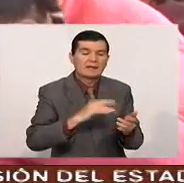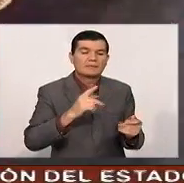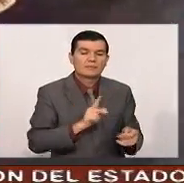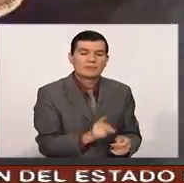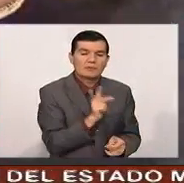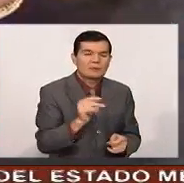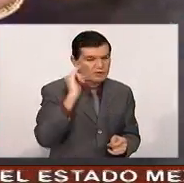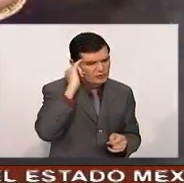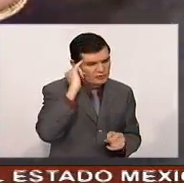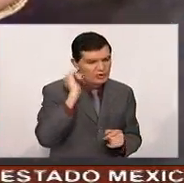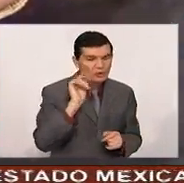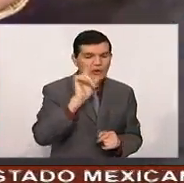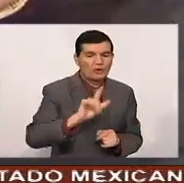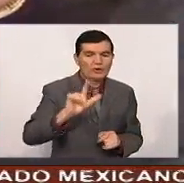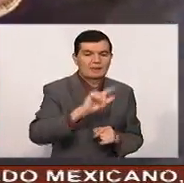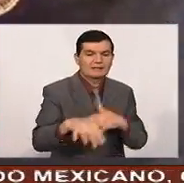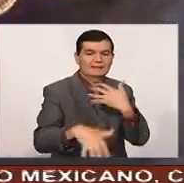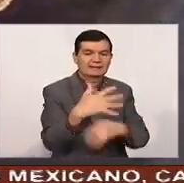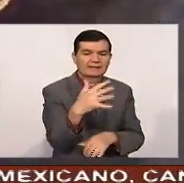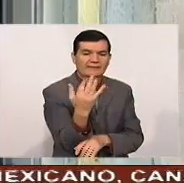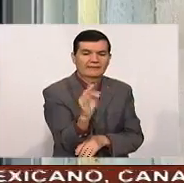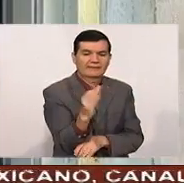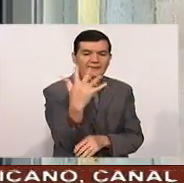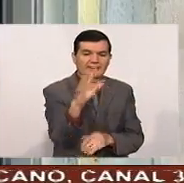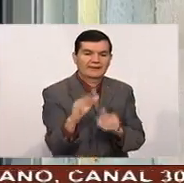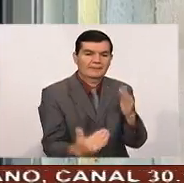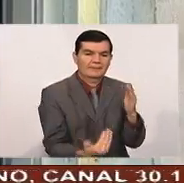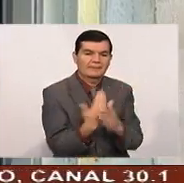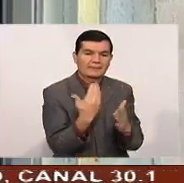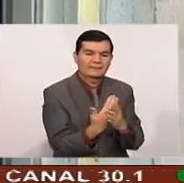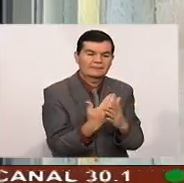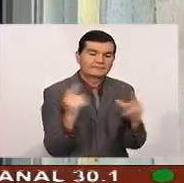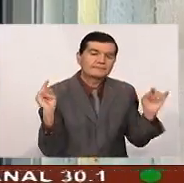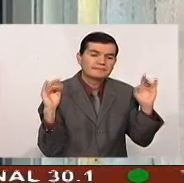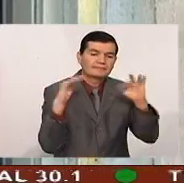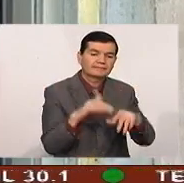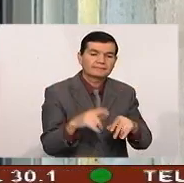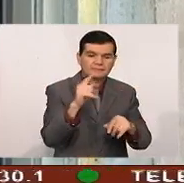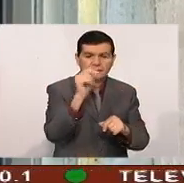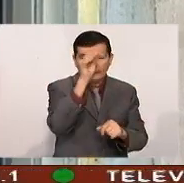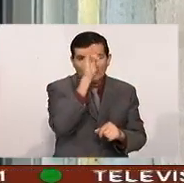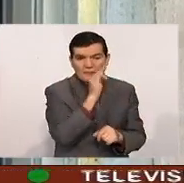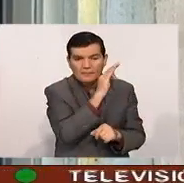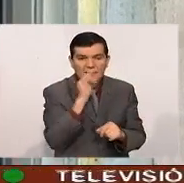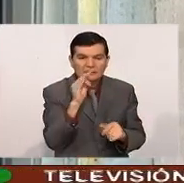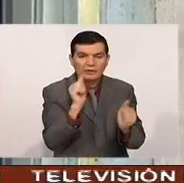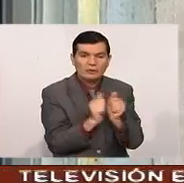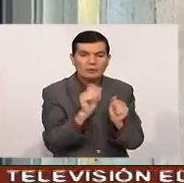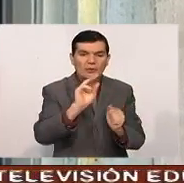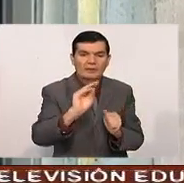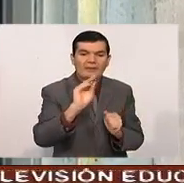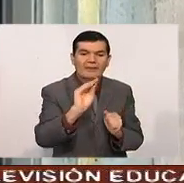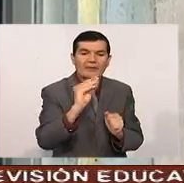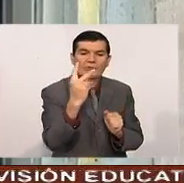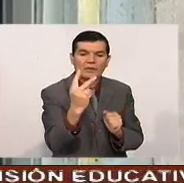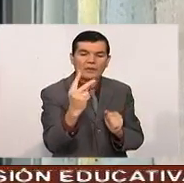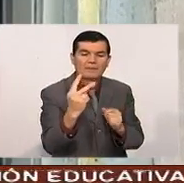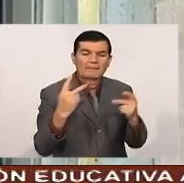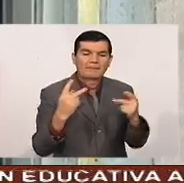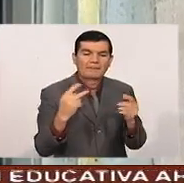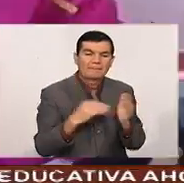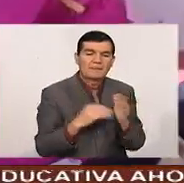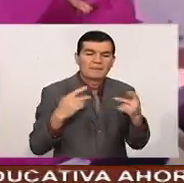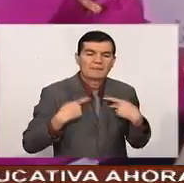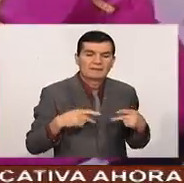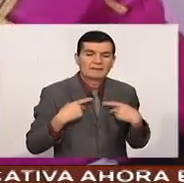indígenas será el lunes 15 de febrero a las 10 de la mañana, en donde celebrará misa con 90,000 personas. Dijo que la pobreza impide